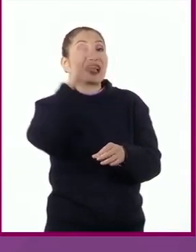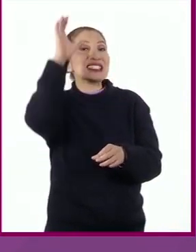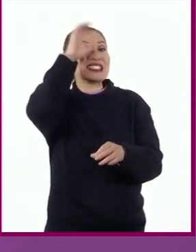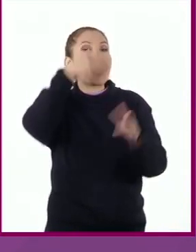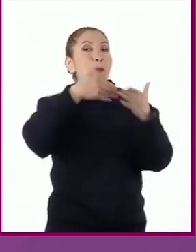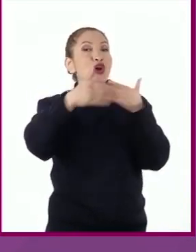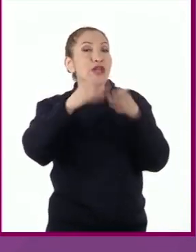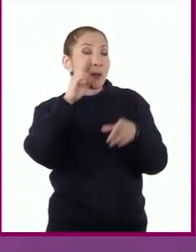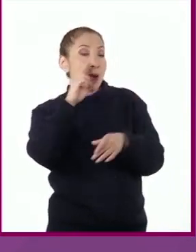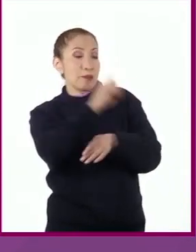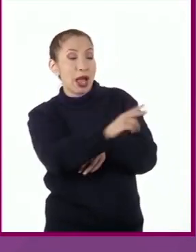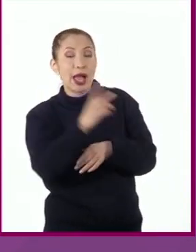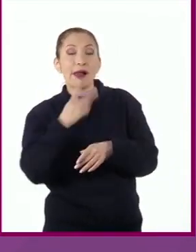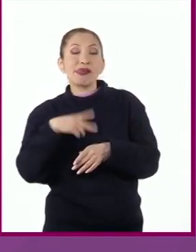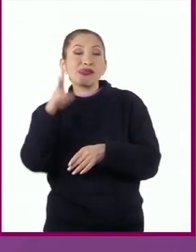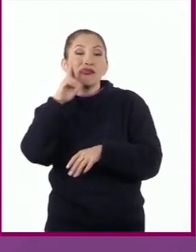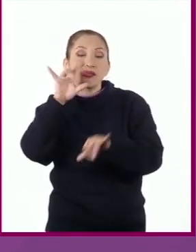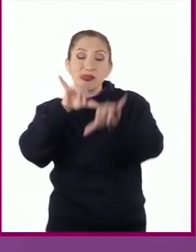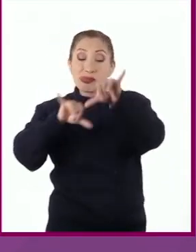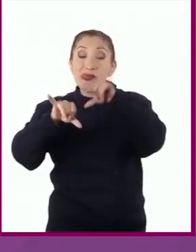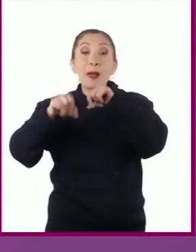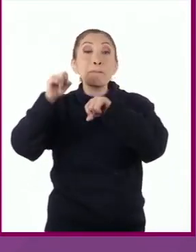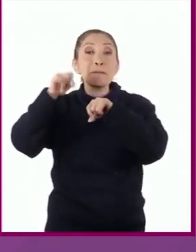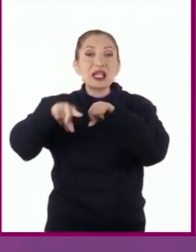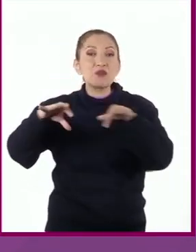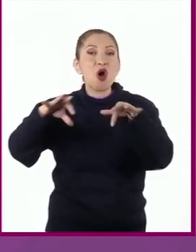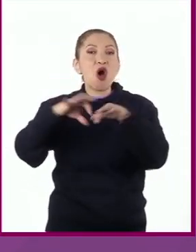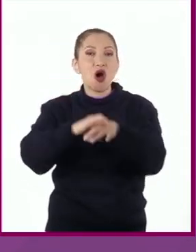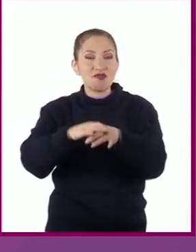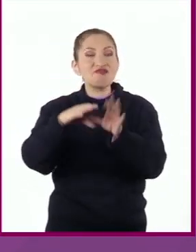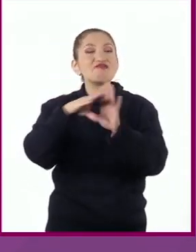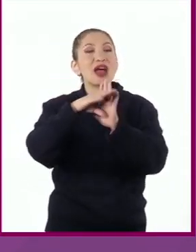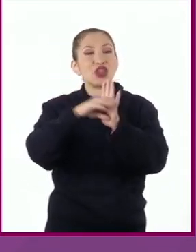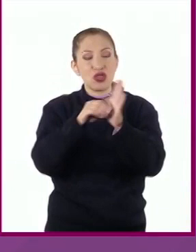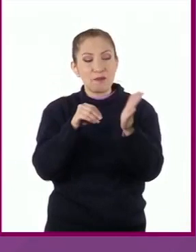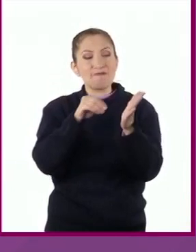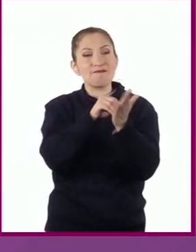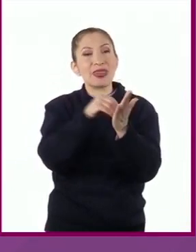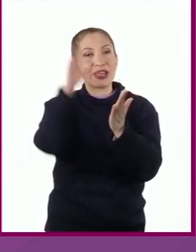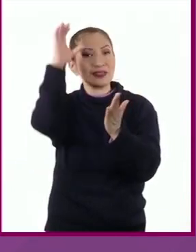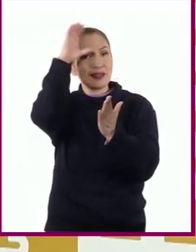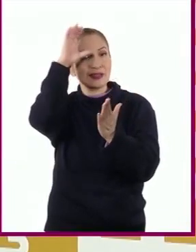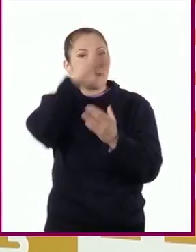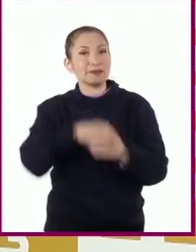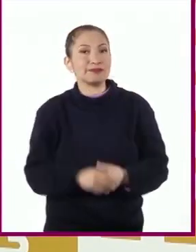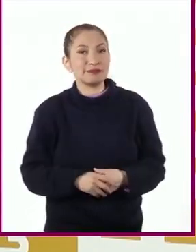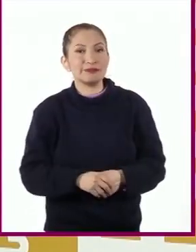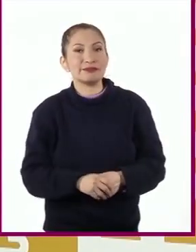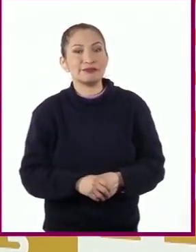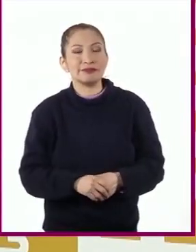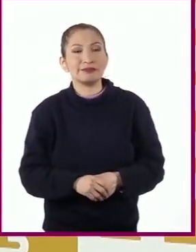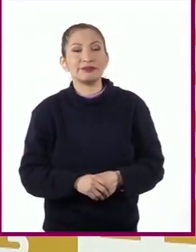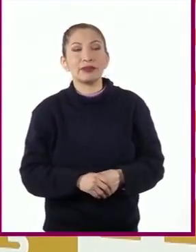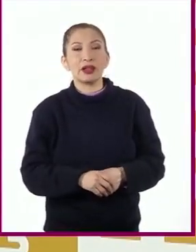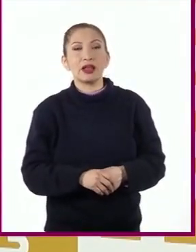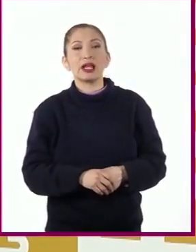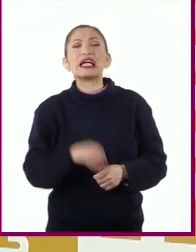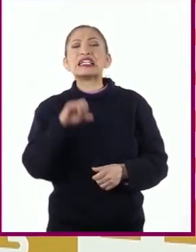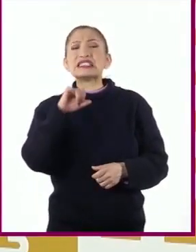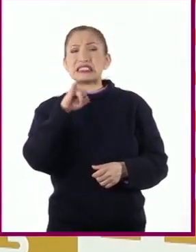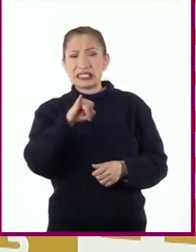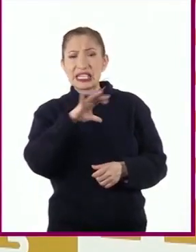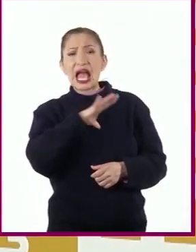al considerar la experimentación como parte de la metodología científica. Aunque se